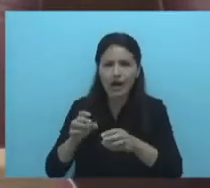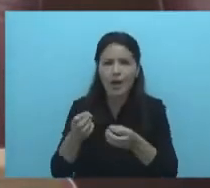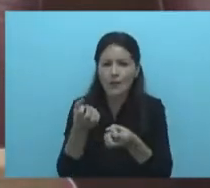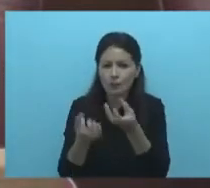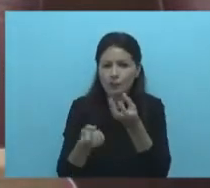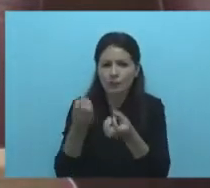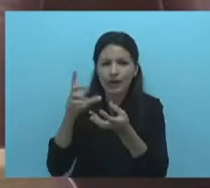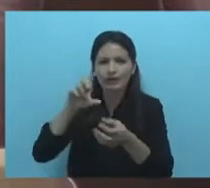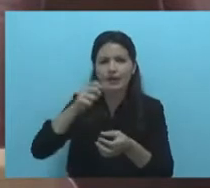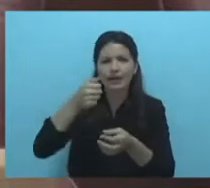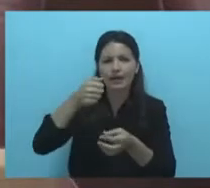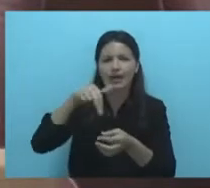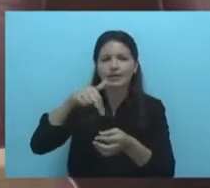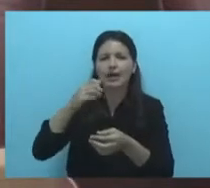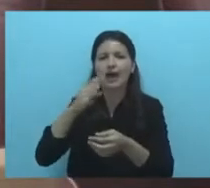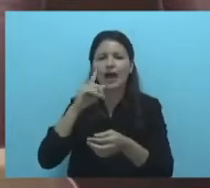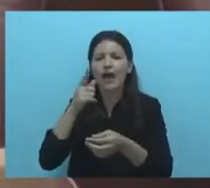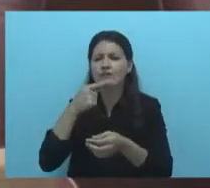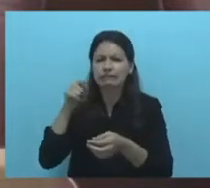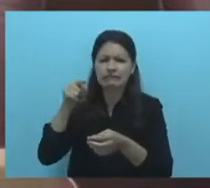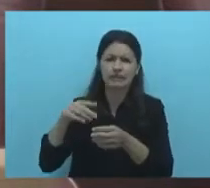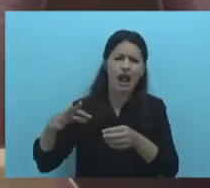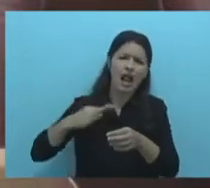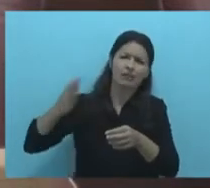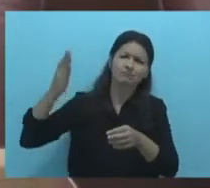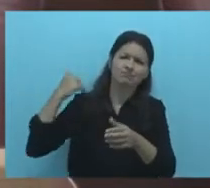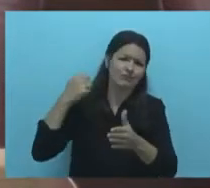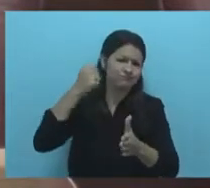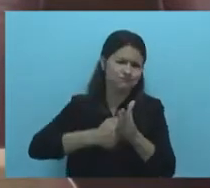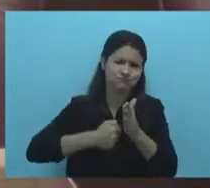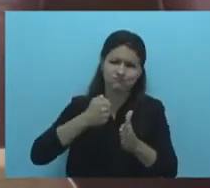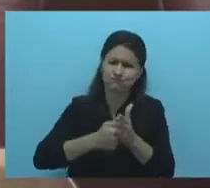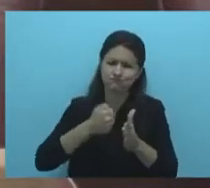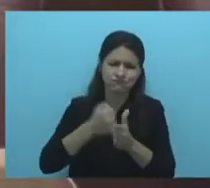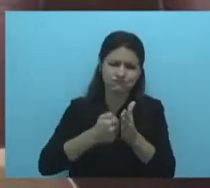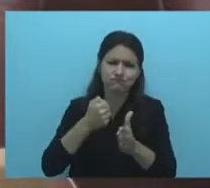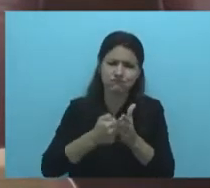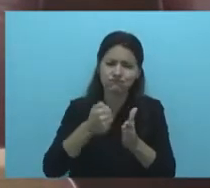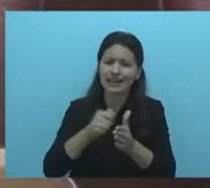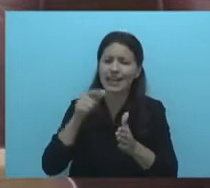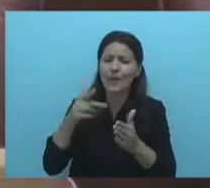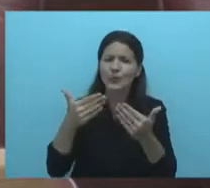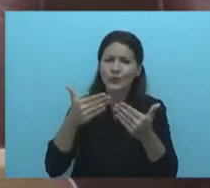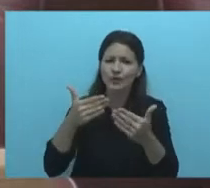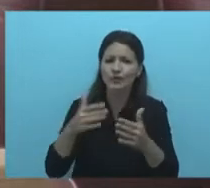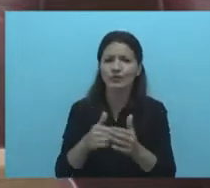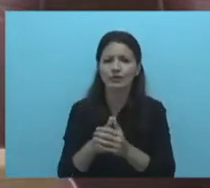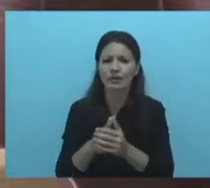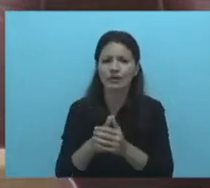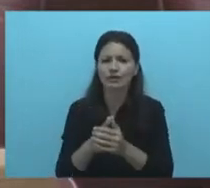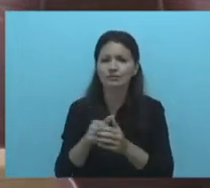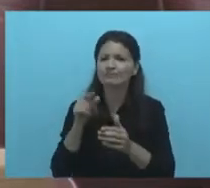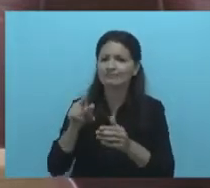Estado, por la dirigencia política y que al final lograron que sea efectivo, que